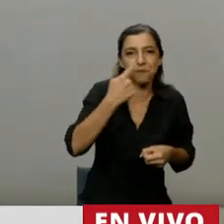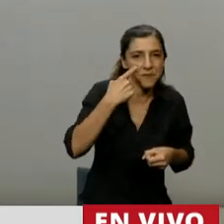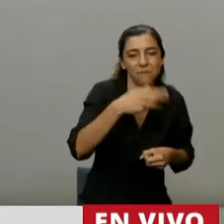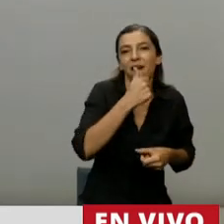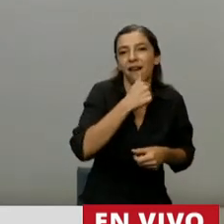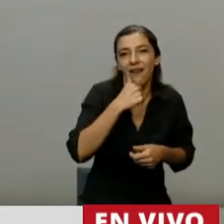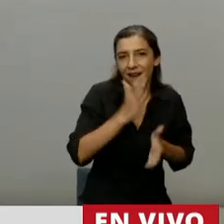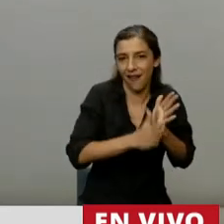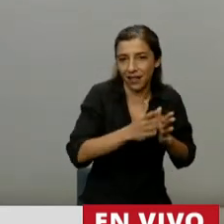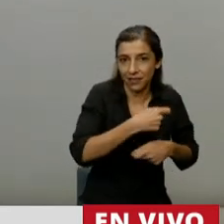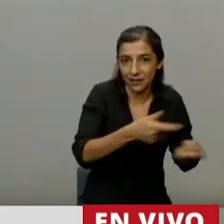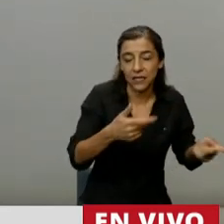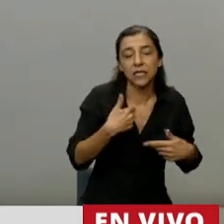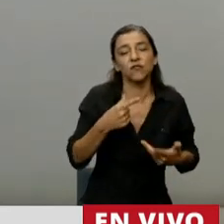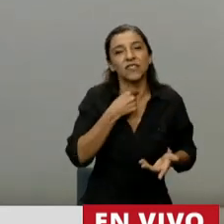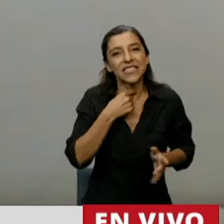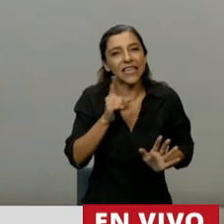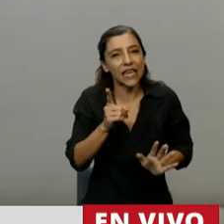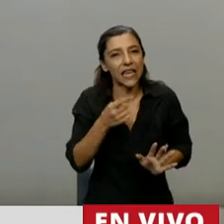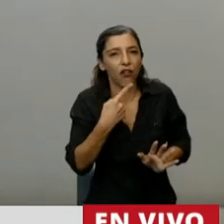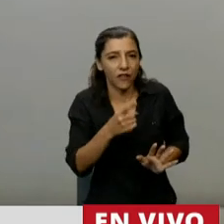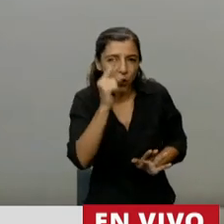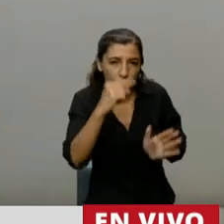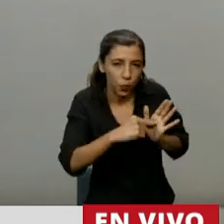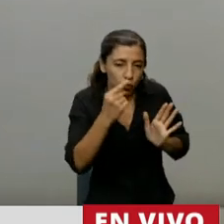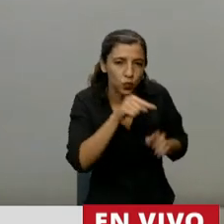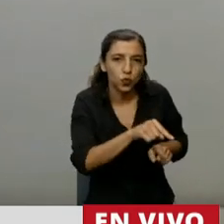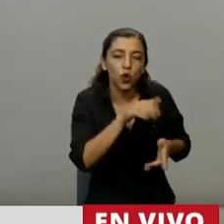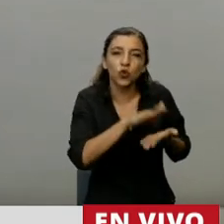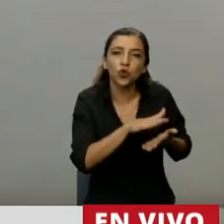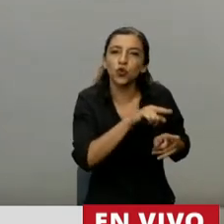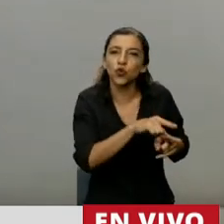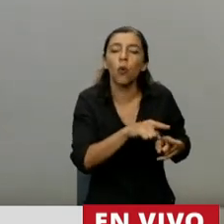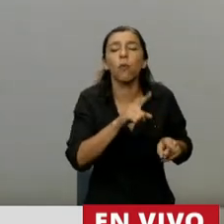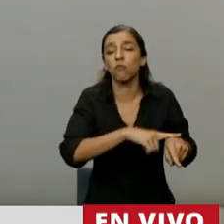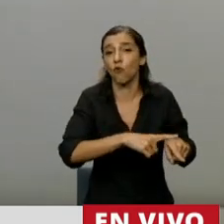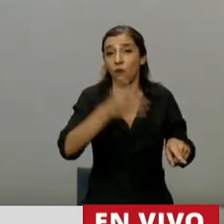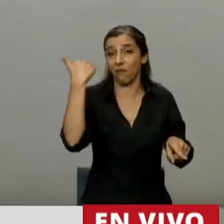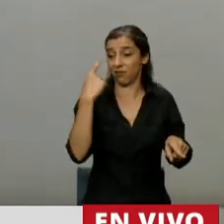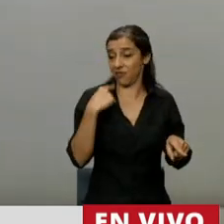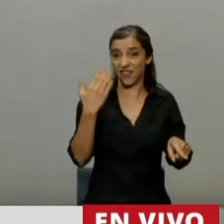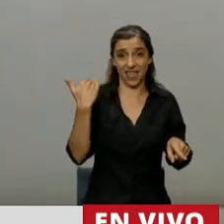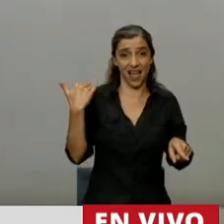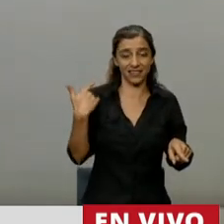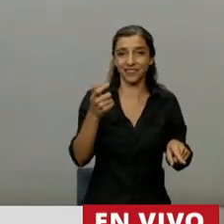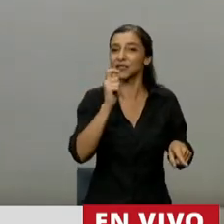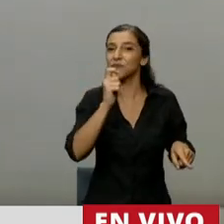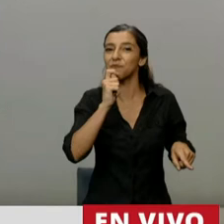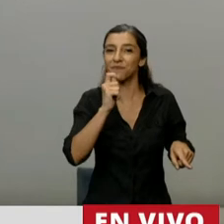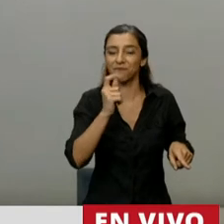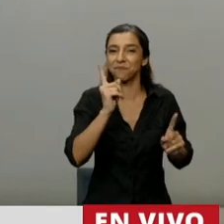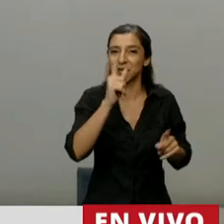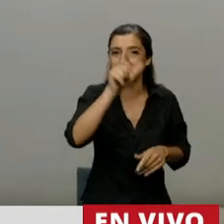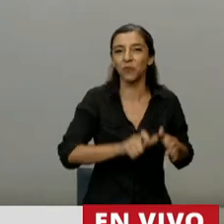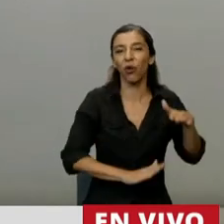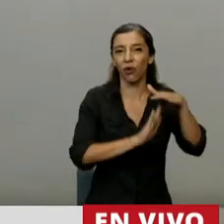medicamentos gratuitos. Quiero detenerme en este último punto y mencionar un reportaje de estos días de la titular del PAMI,